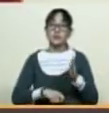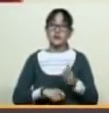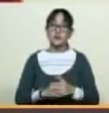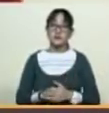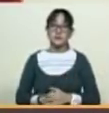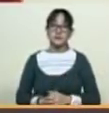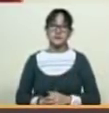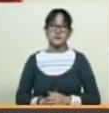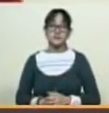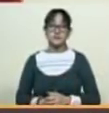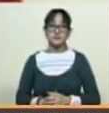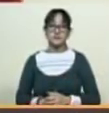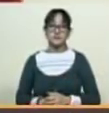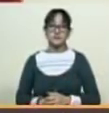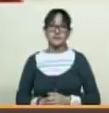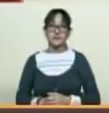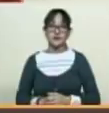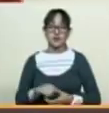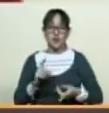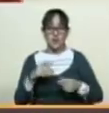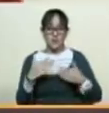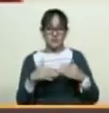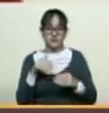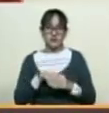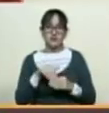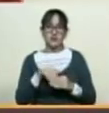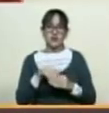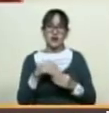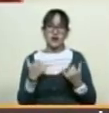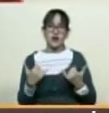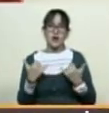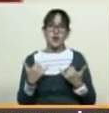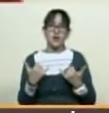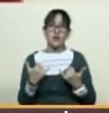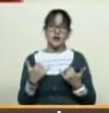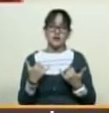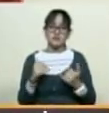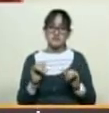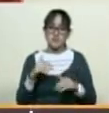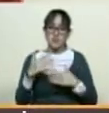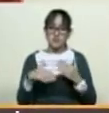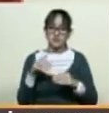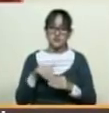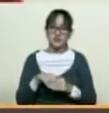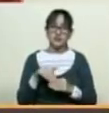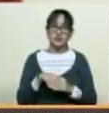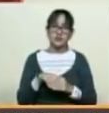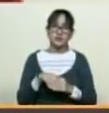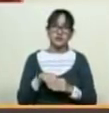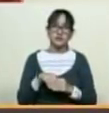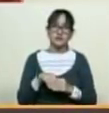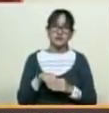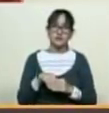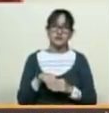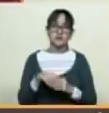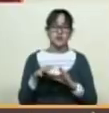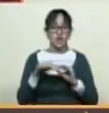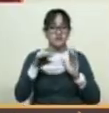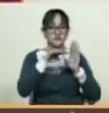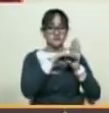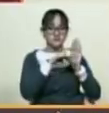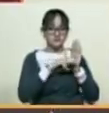ejemplo, también, que hemos hecho siempre en todos los procesos electorales y los estamos haciendo en este proceso electoral, incluida todas las